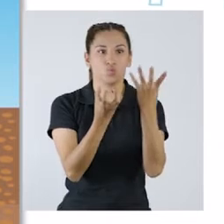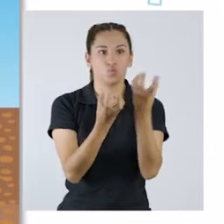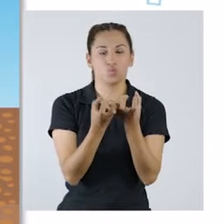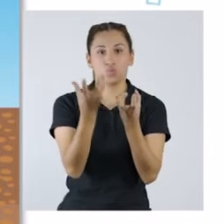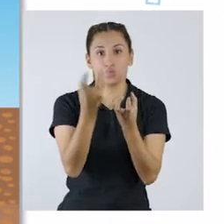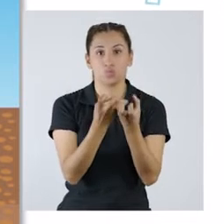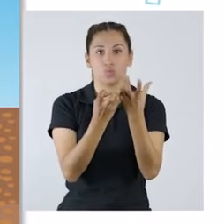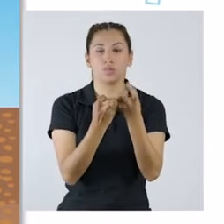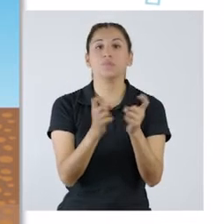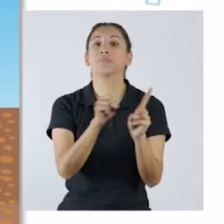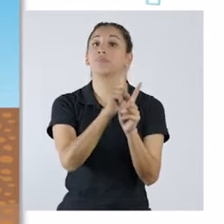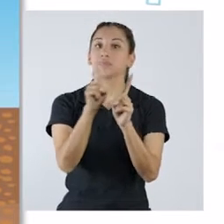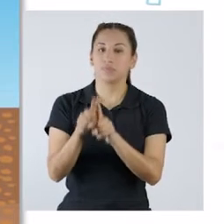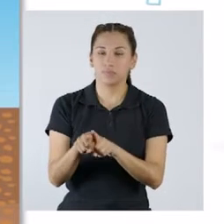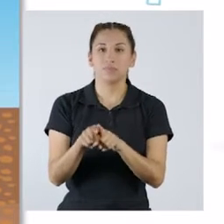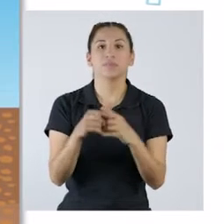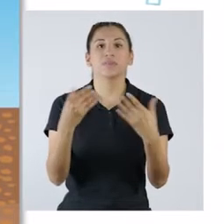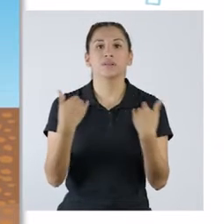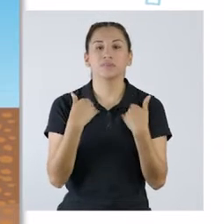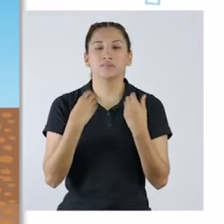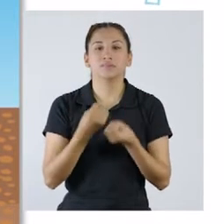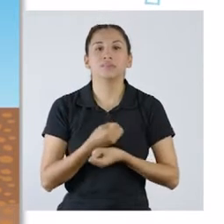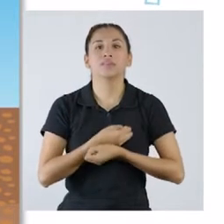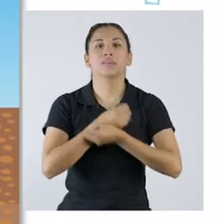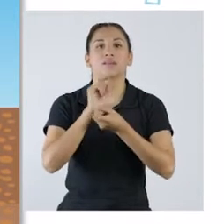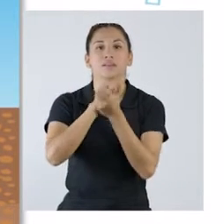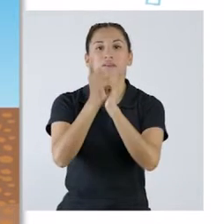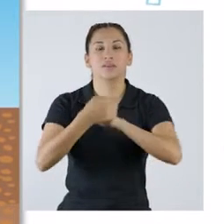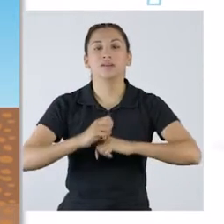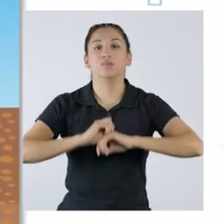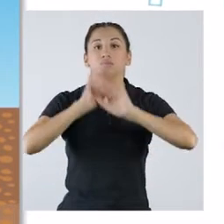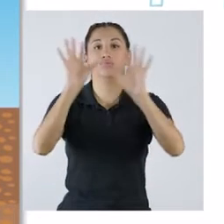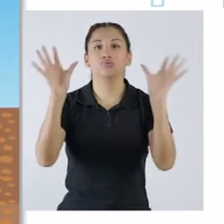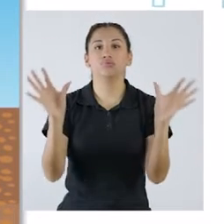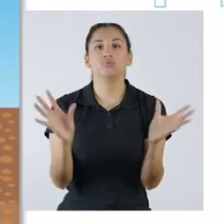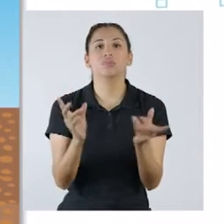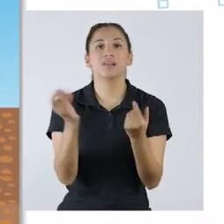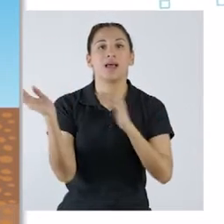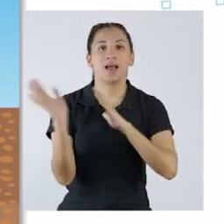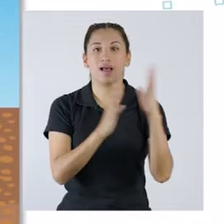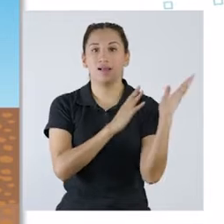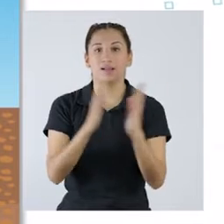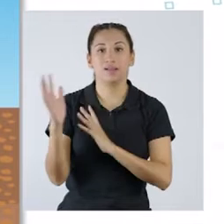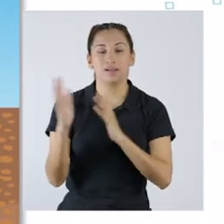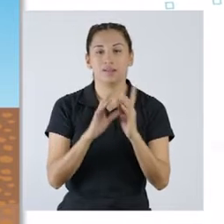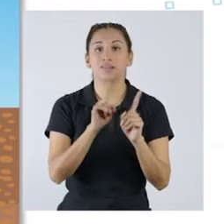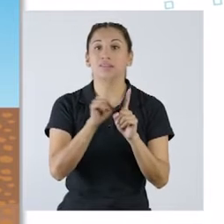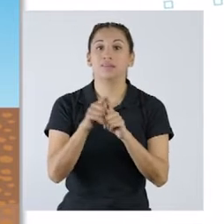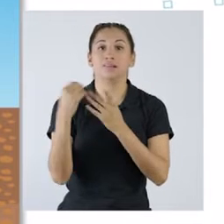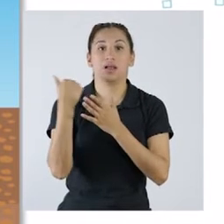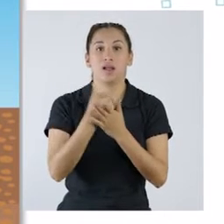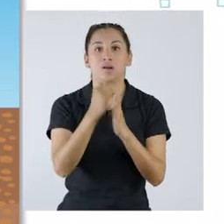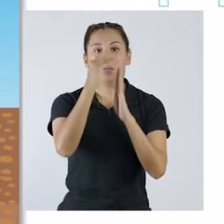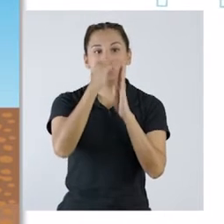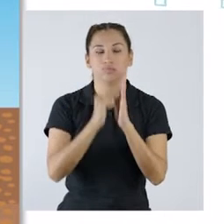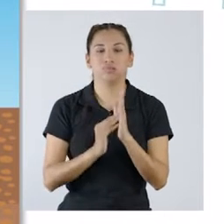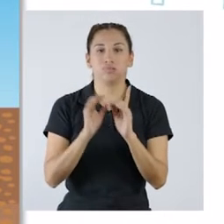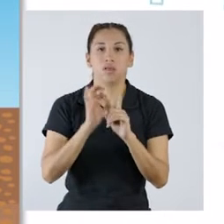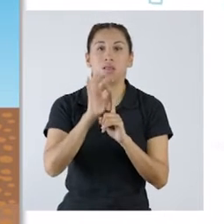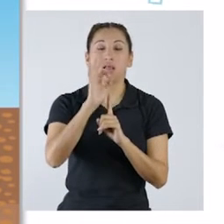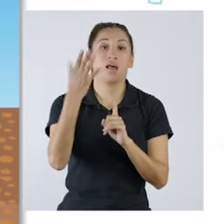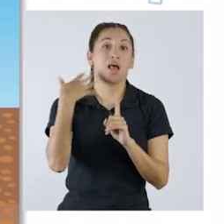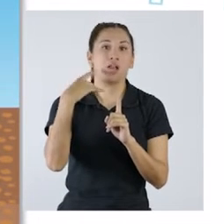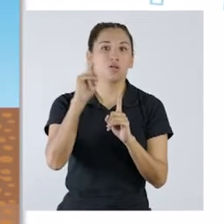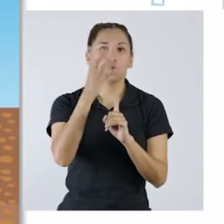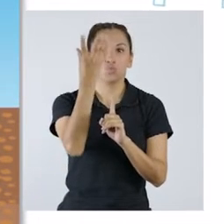ambiente, al mismo tiempo que producen oxígeno. De esta manera, contribuyen a reducir los niveles de dióxido